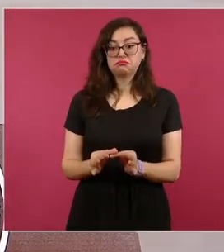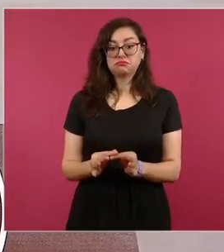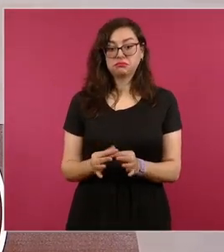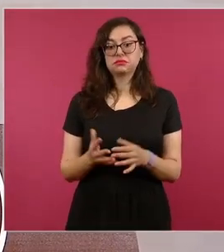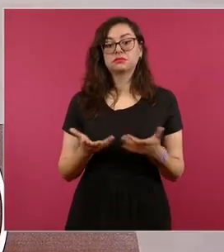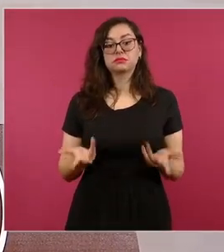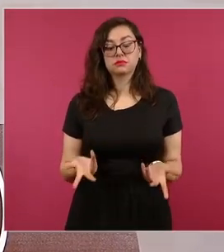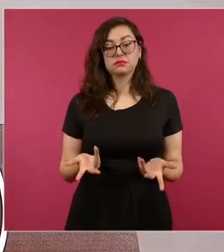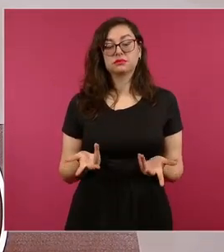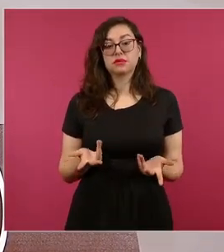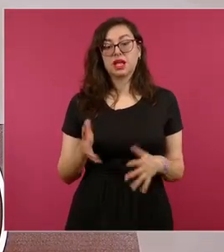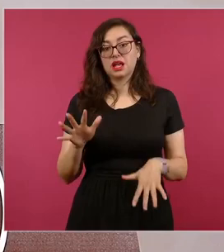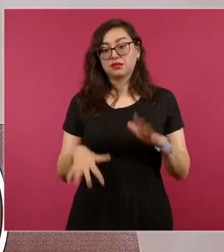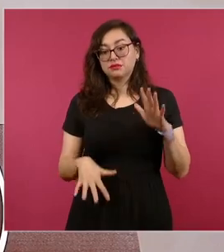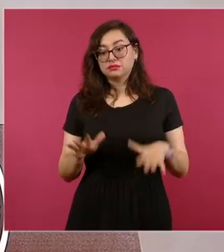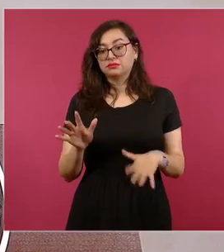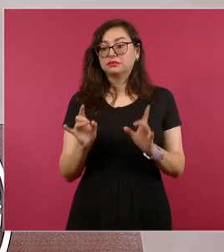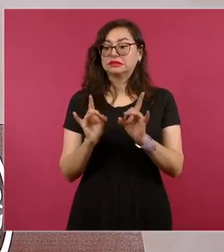Nos duele mucho cuando